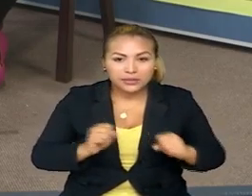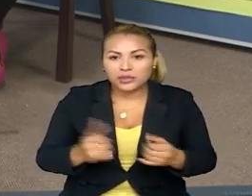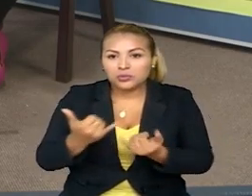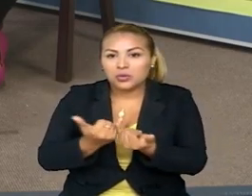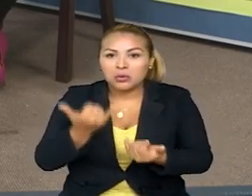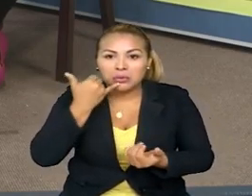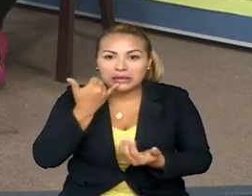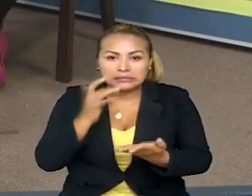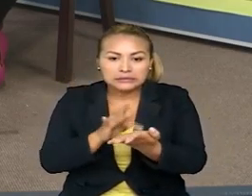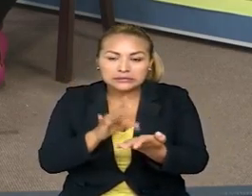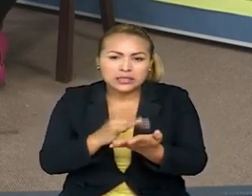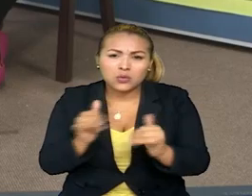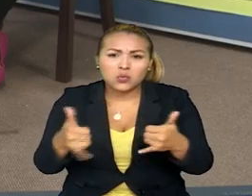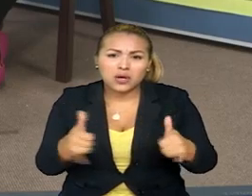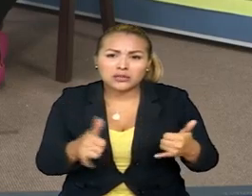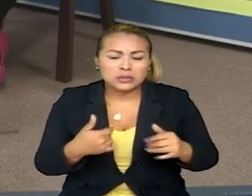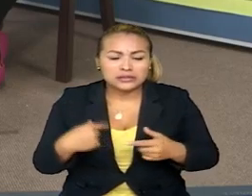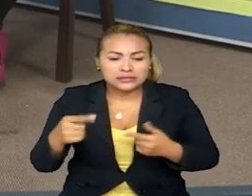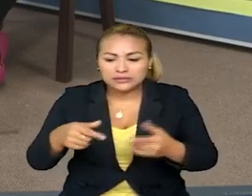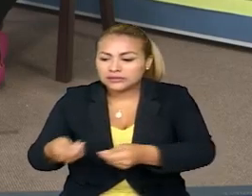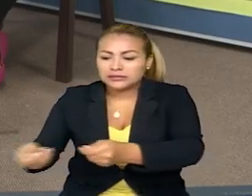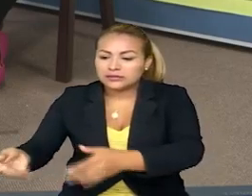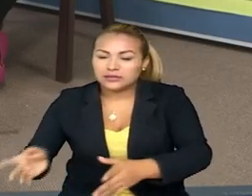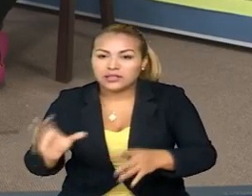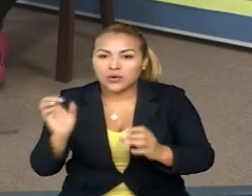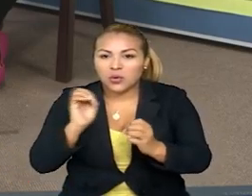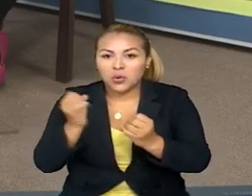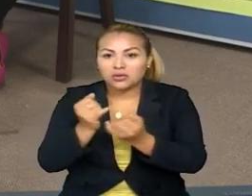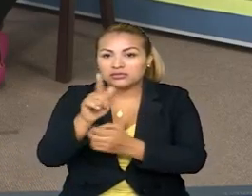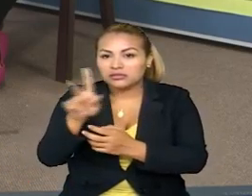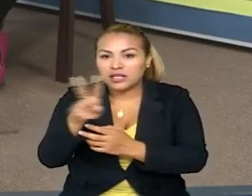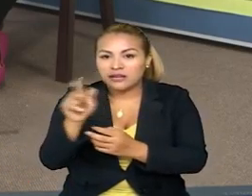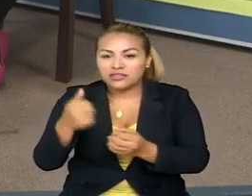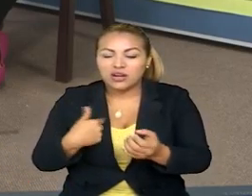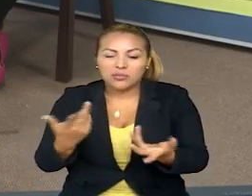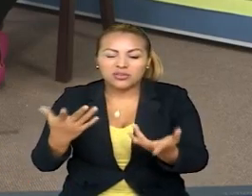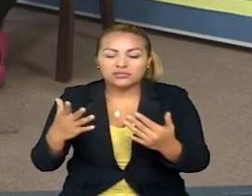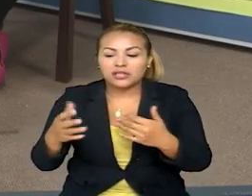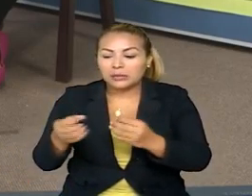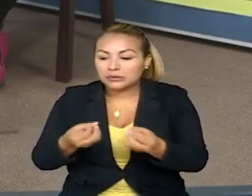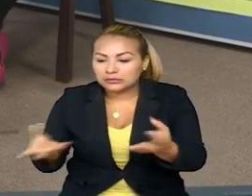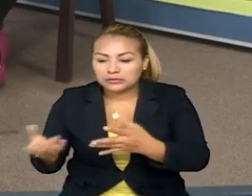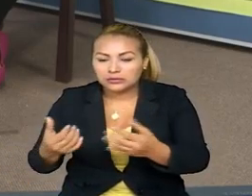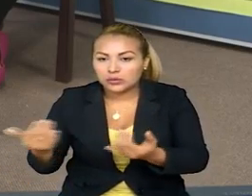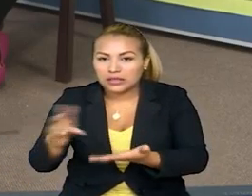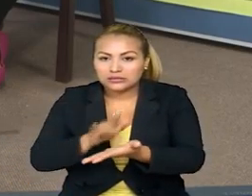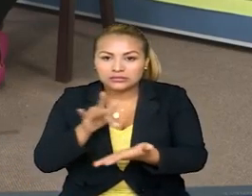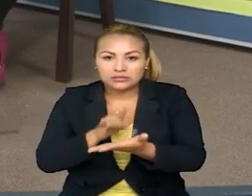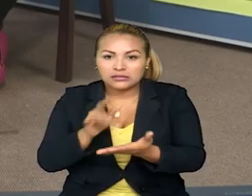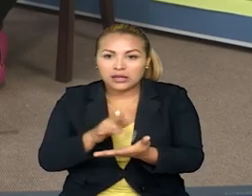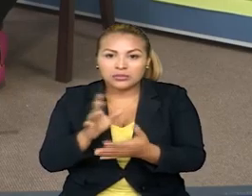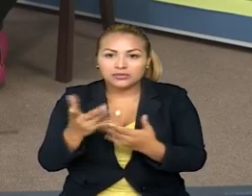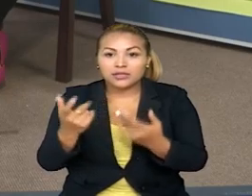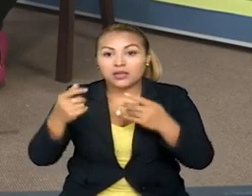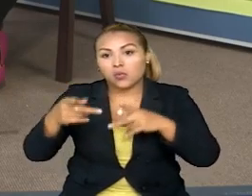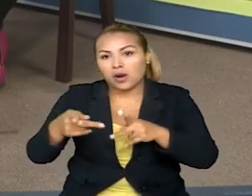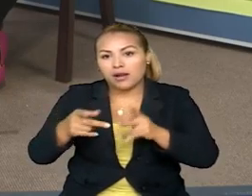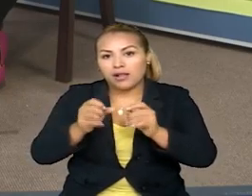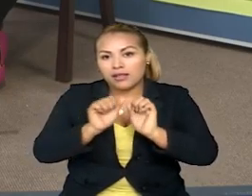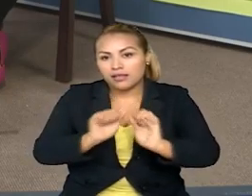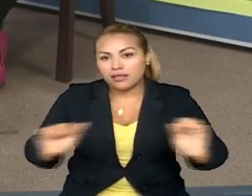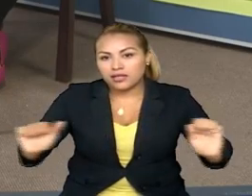cuando esté jugar en la televisión entonces poner la televisión o tomar la tablet entonces qué es lo que nos genera eso de que el niño va perdiendo